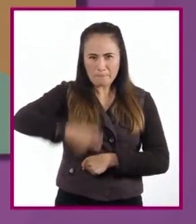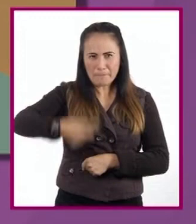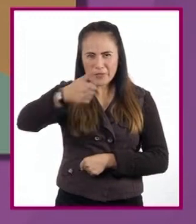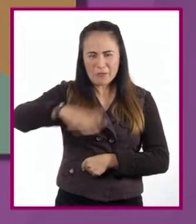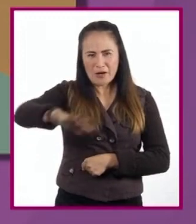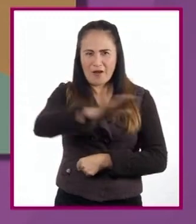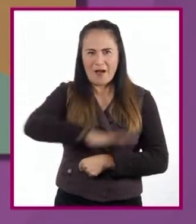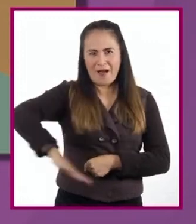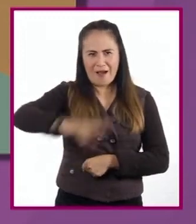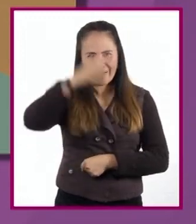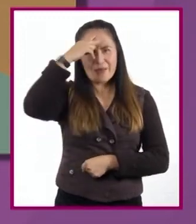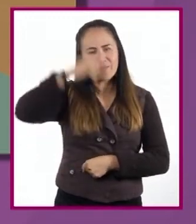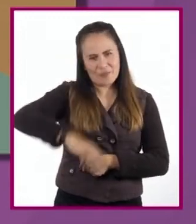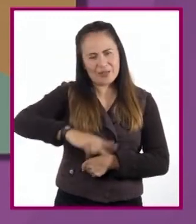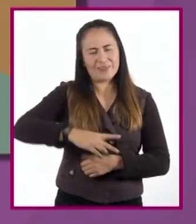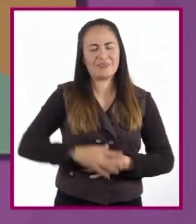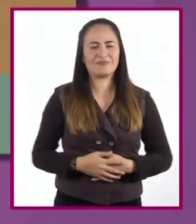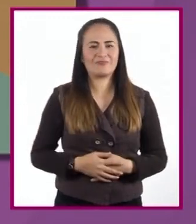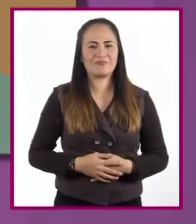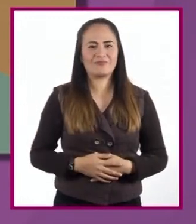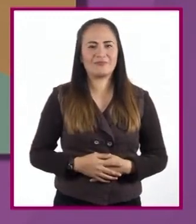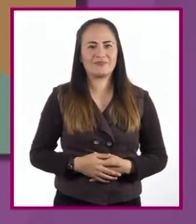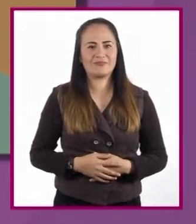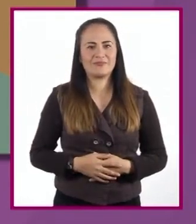de México.